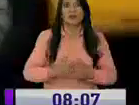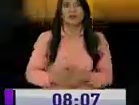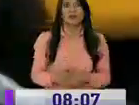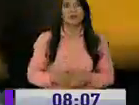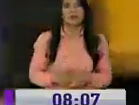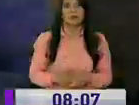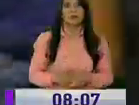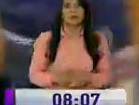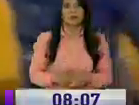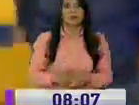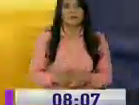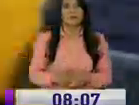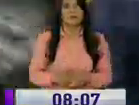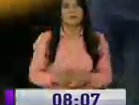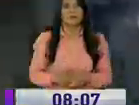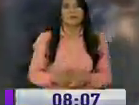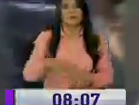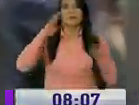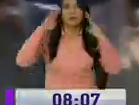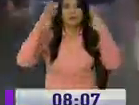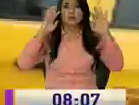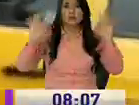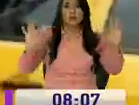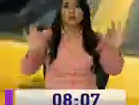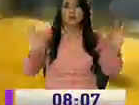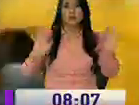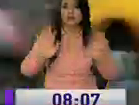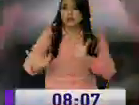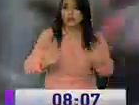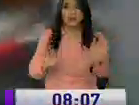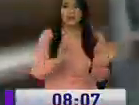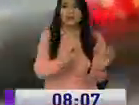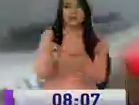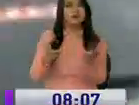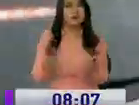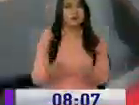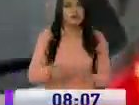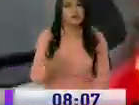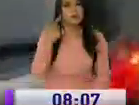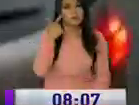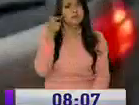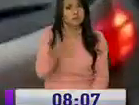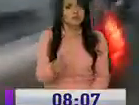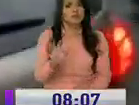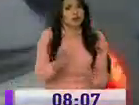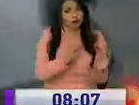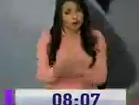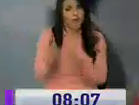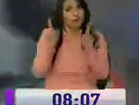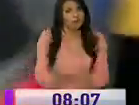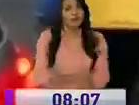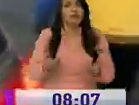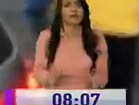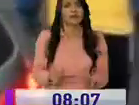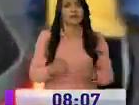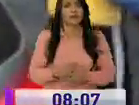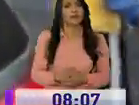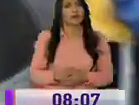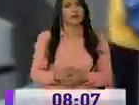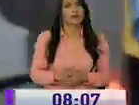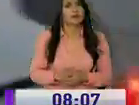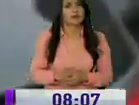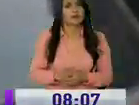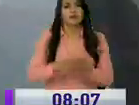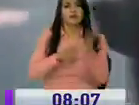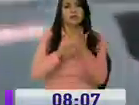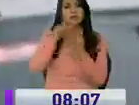ningún policía, no hay vigilantes, no hay nadie que les ponga orden. Yo creo que es momento de poner orden. En este caso le compete al Ministerio